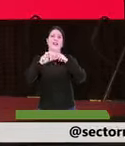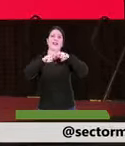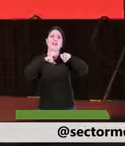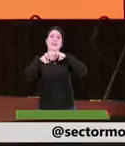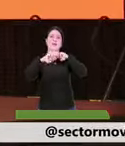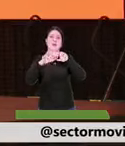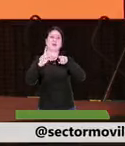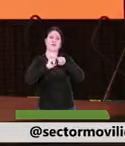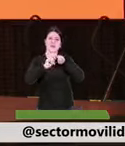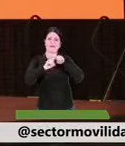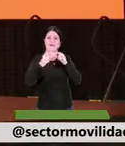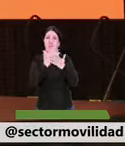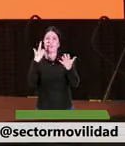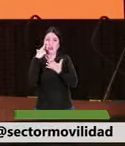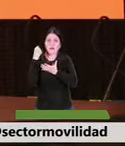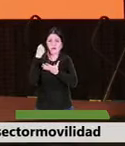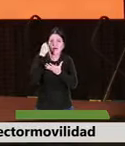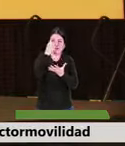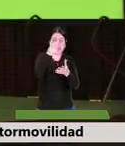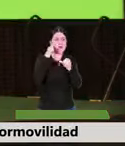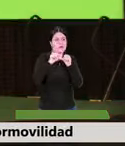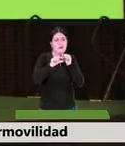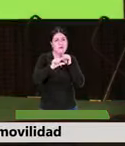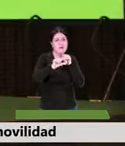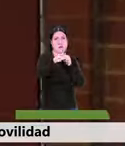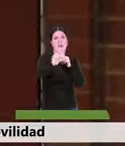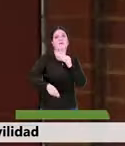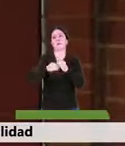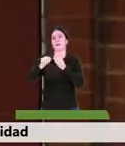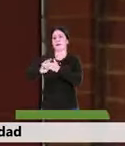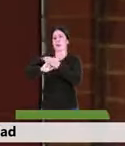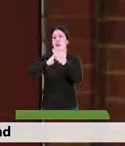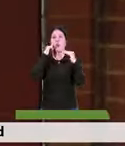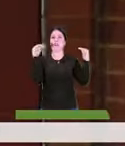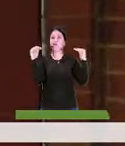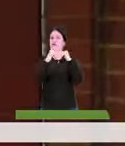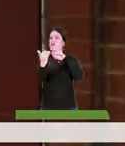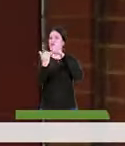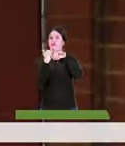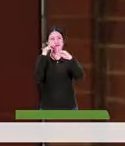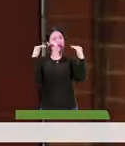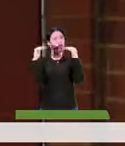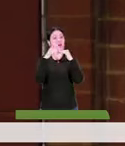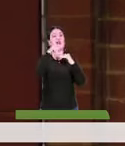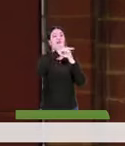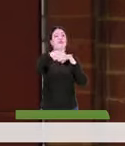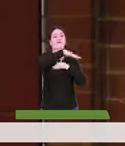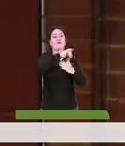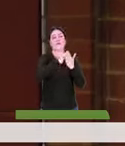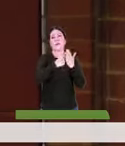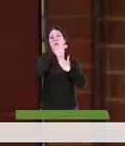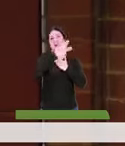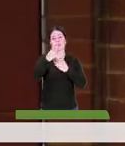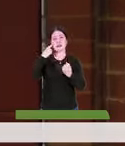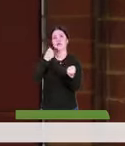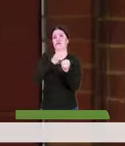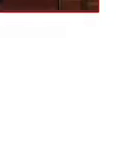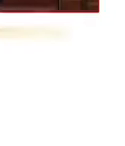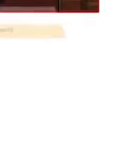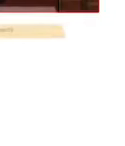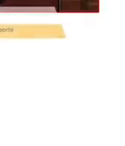y, muy importante también, al mantenimiento de la malla vial en donde se desarrolla el proyecto. Ok, Ana María,